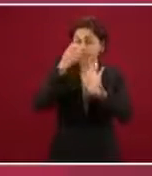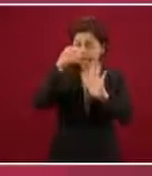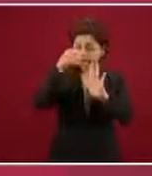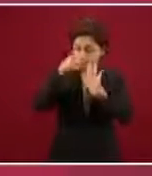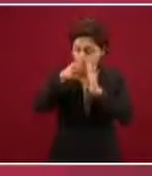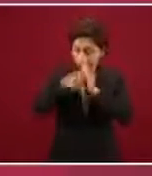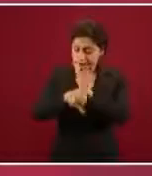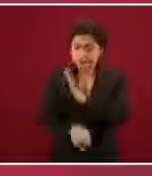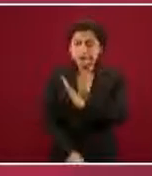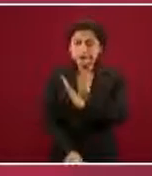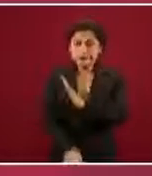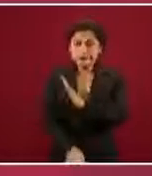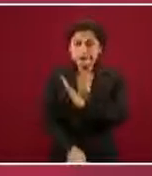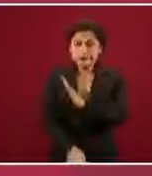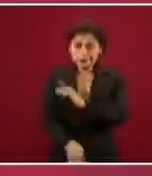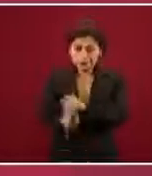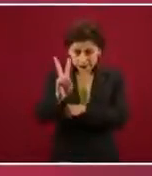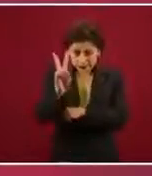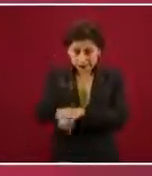muy profunda,